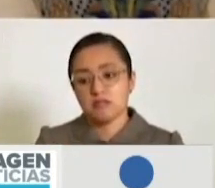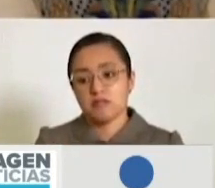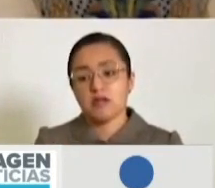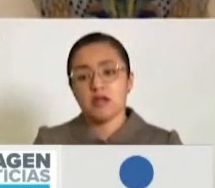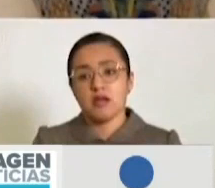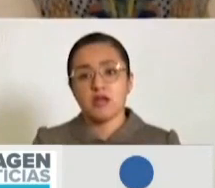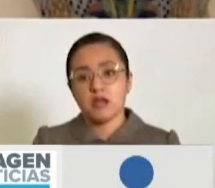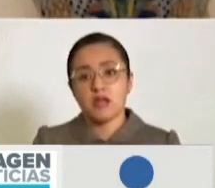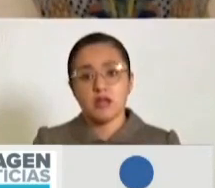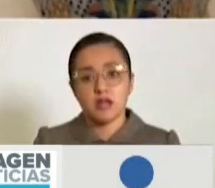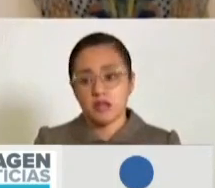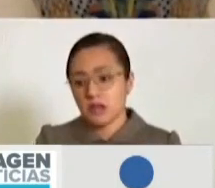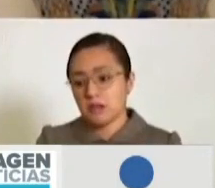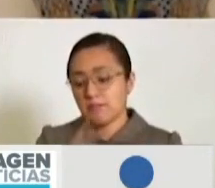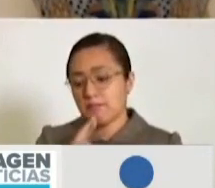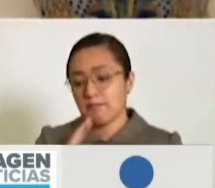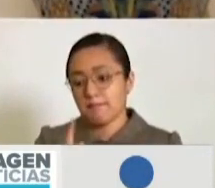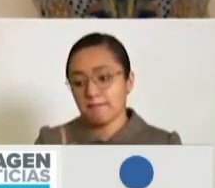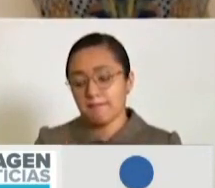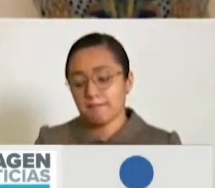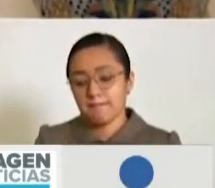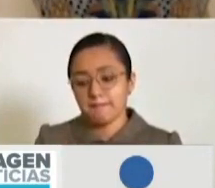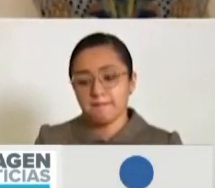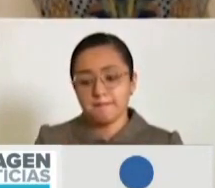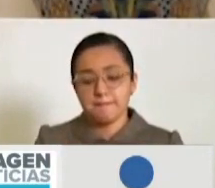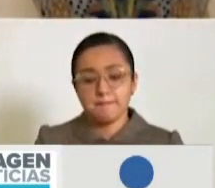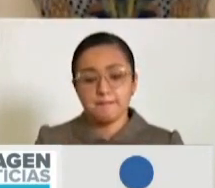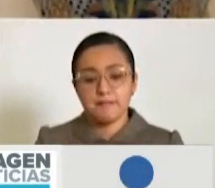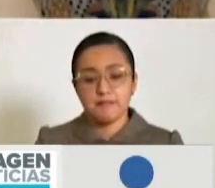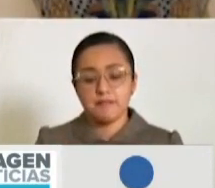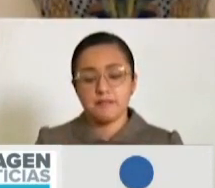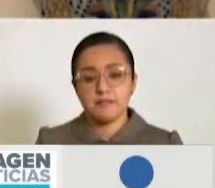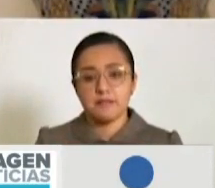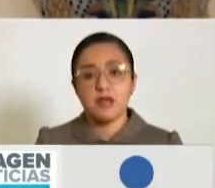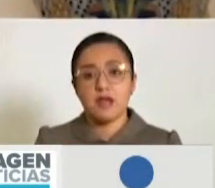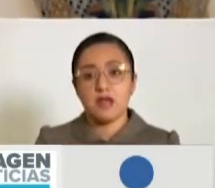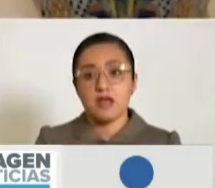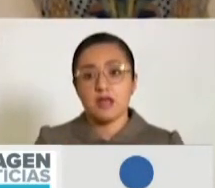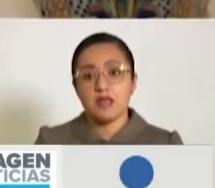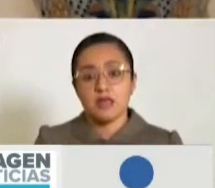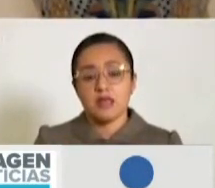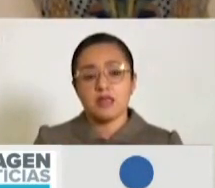en las áreas prioritarias de destinamos